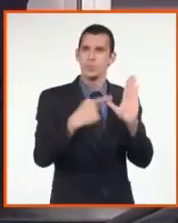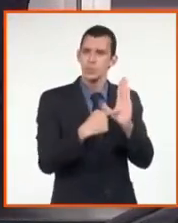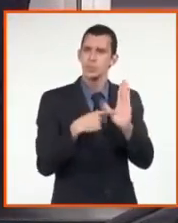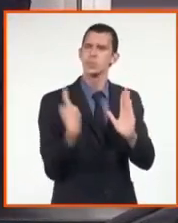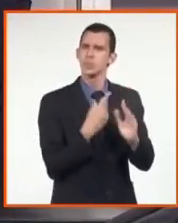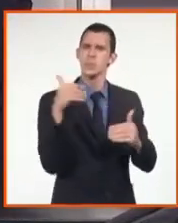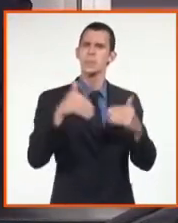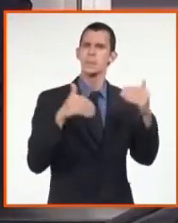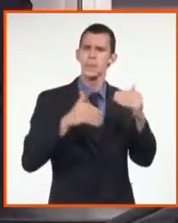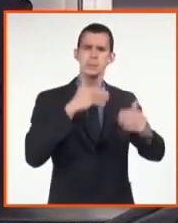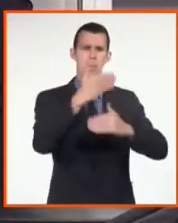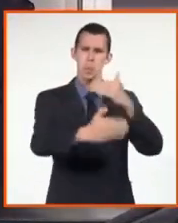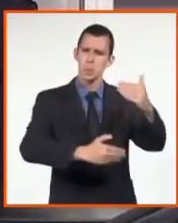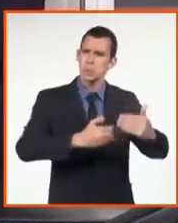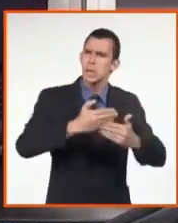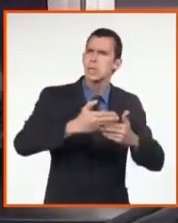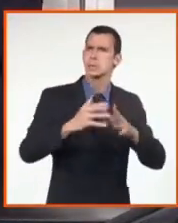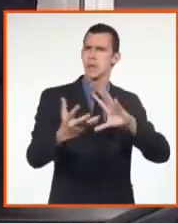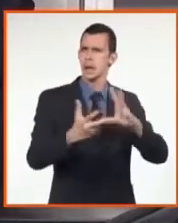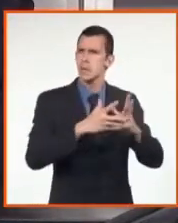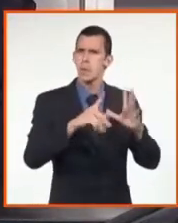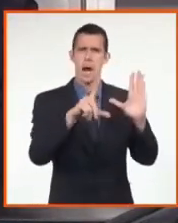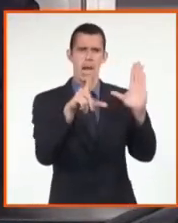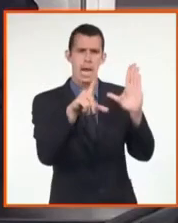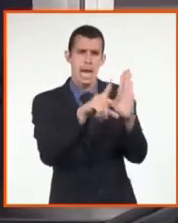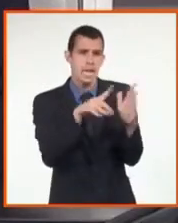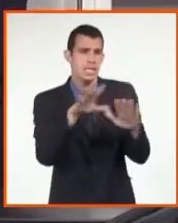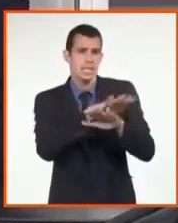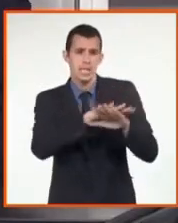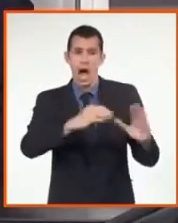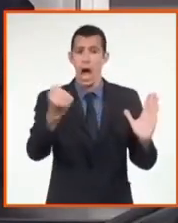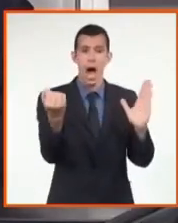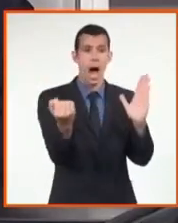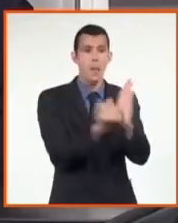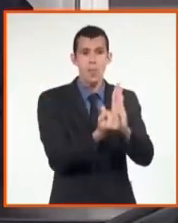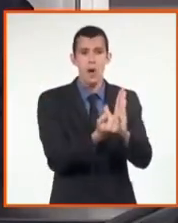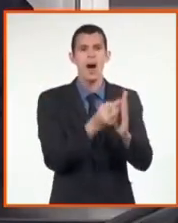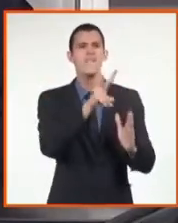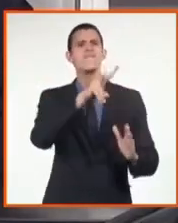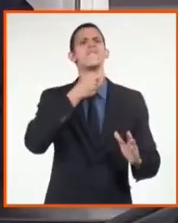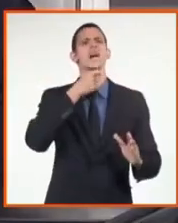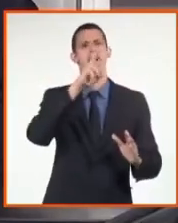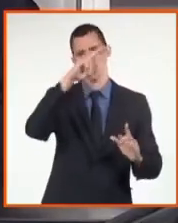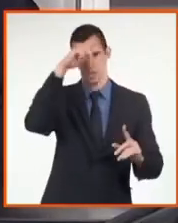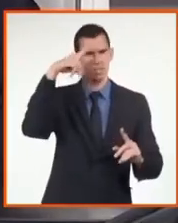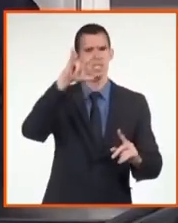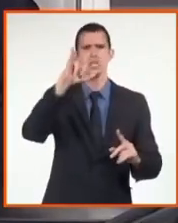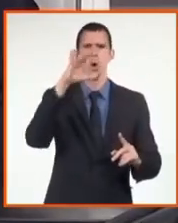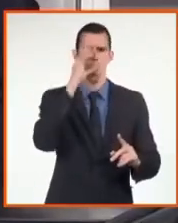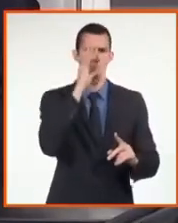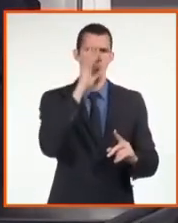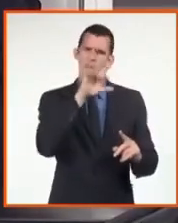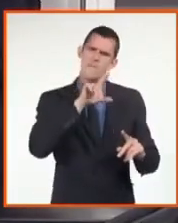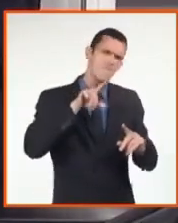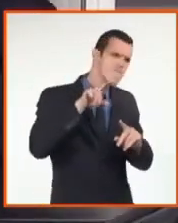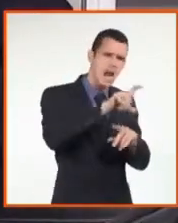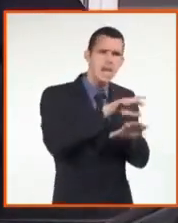consejo electoral nacional o los efectos del territorio nacional pero nosotros tuvimos que crear 123